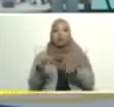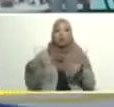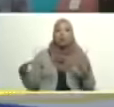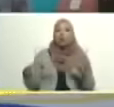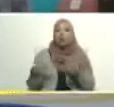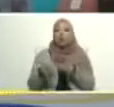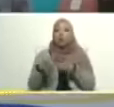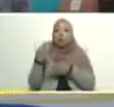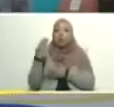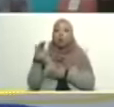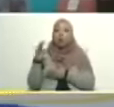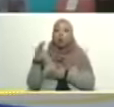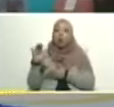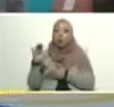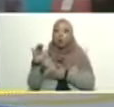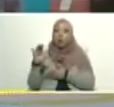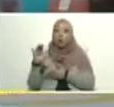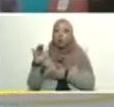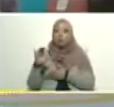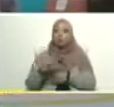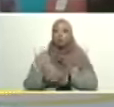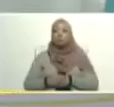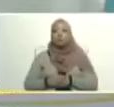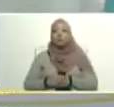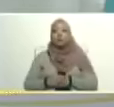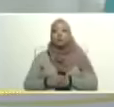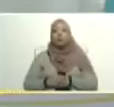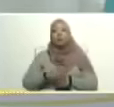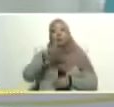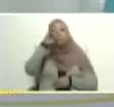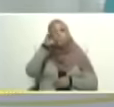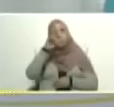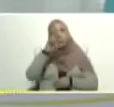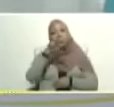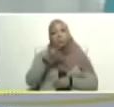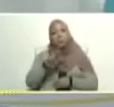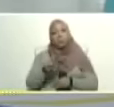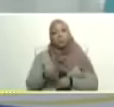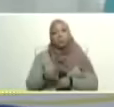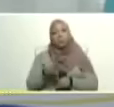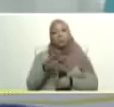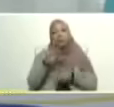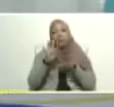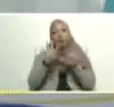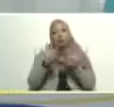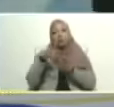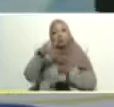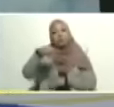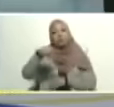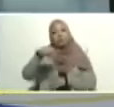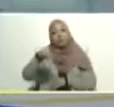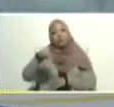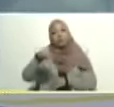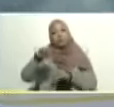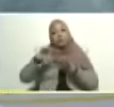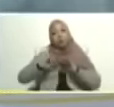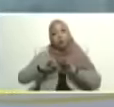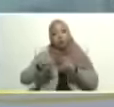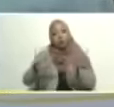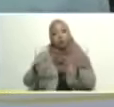agrupaciones de Colombia, todos los días, desde que el 9 de noviembre la